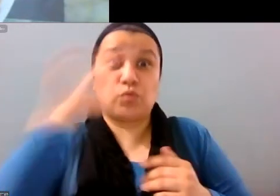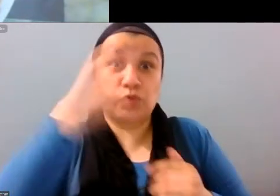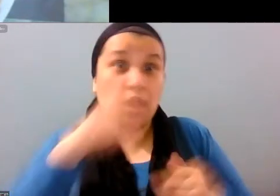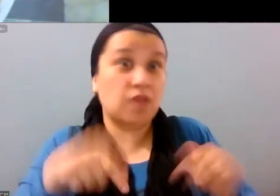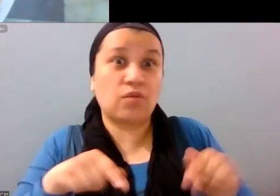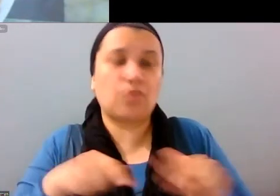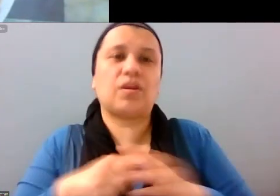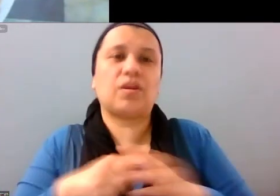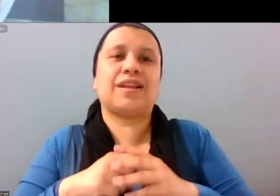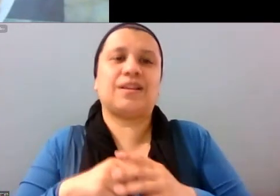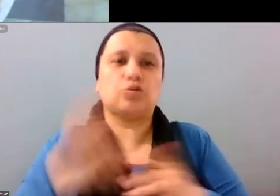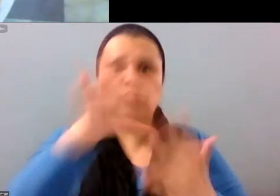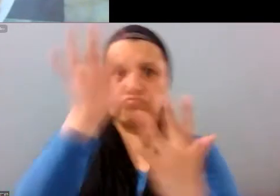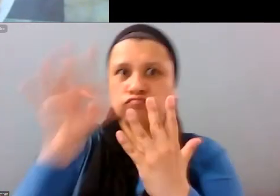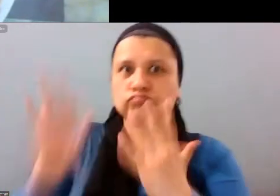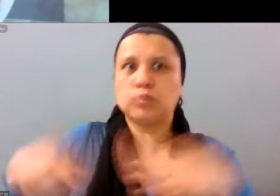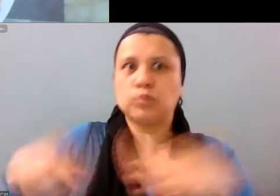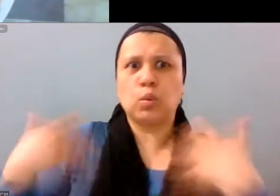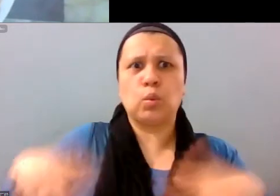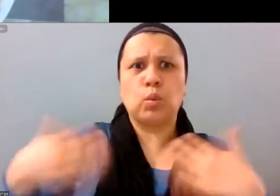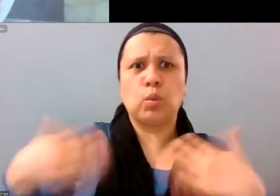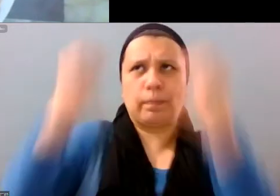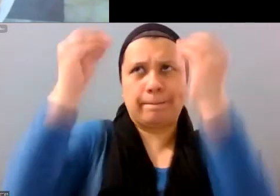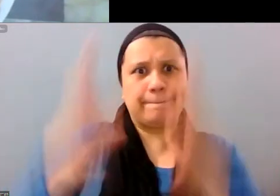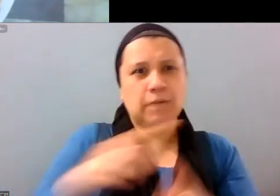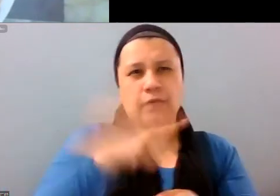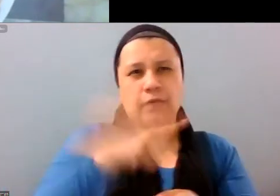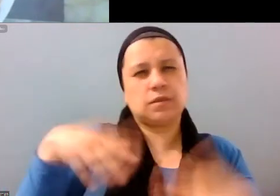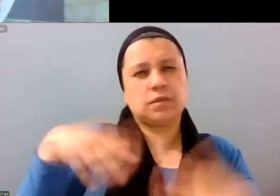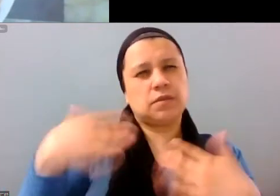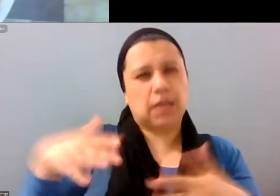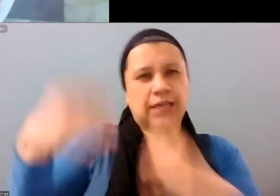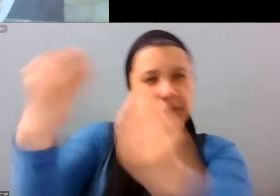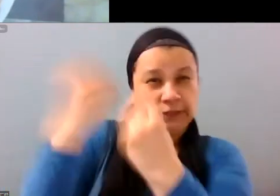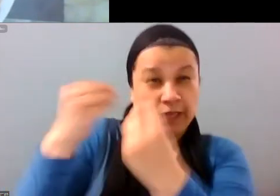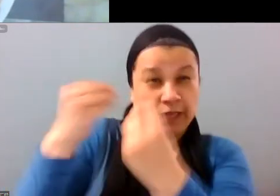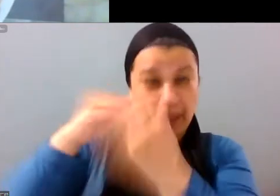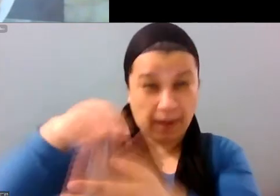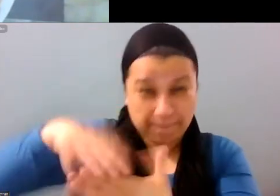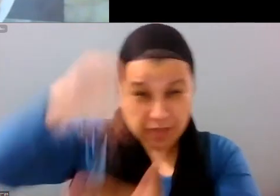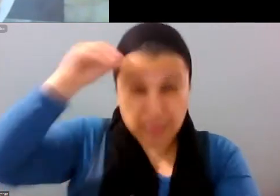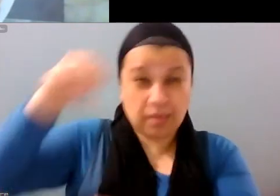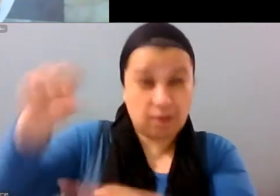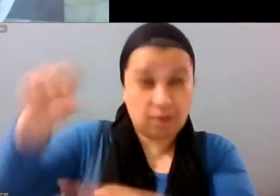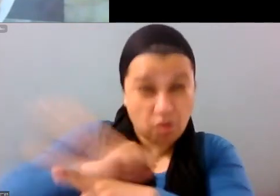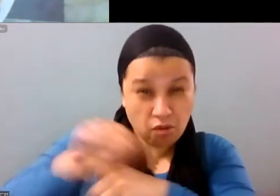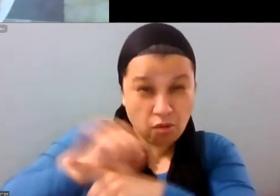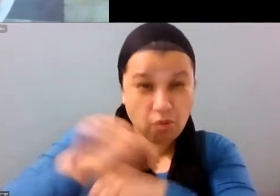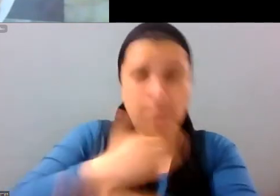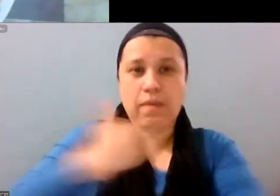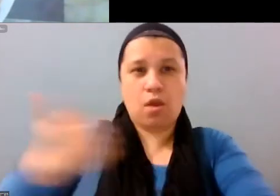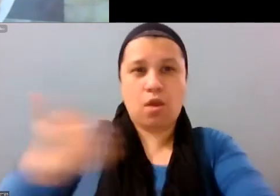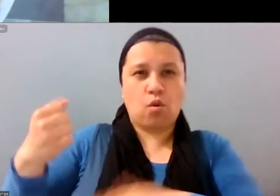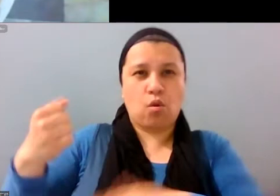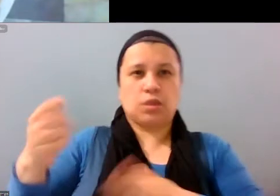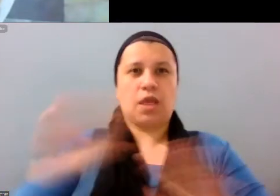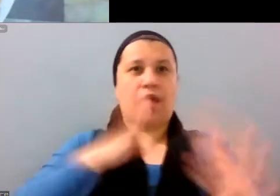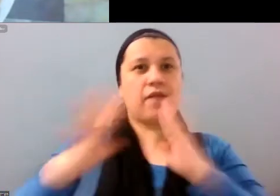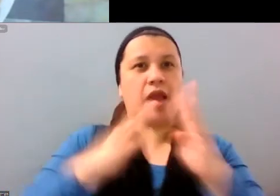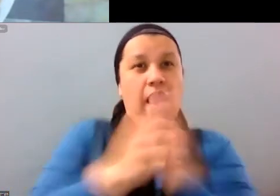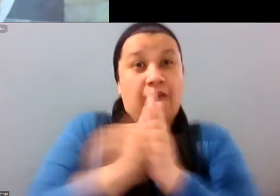seleccionamos unos perfiles docentes que se han dejado capacitar que han mejorado sus capacidades comunicativas que se han